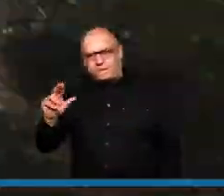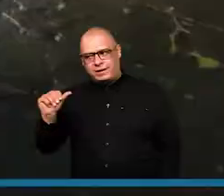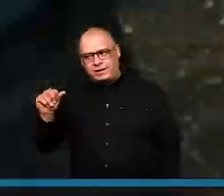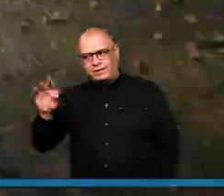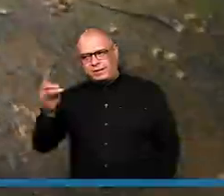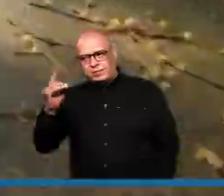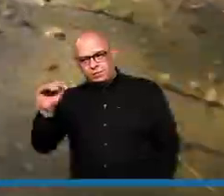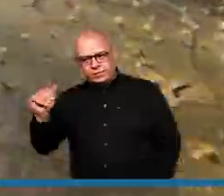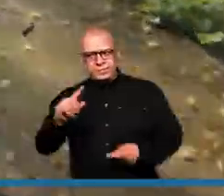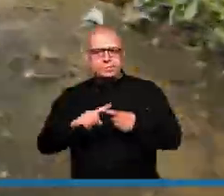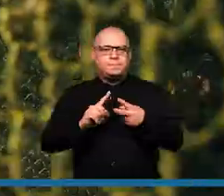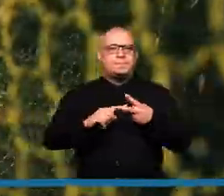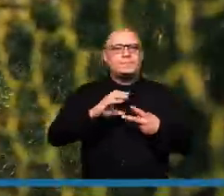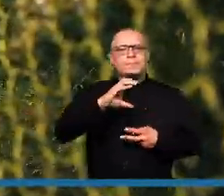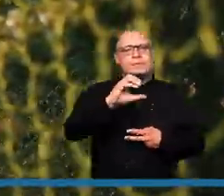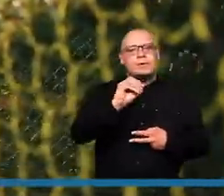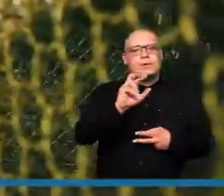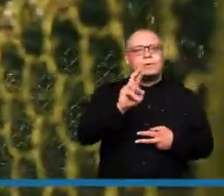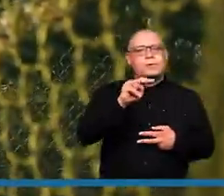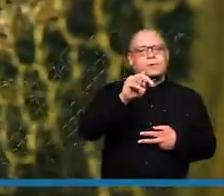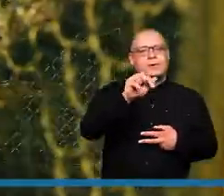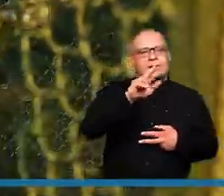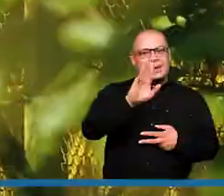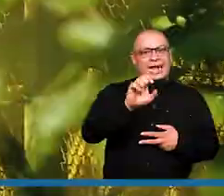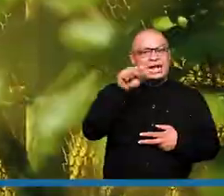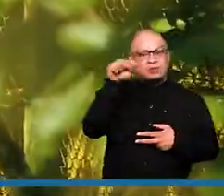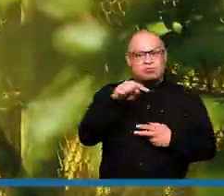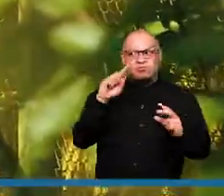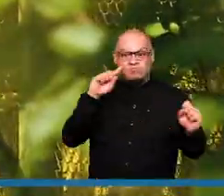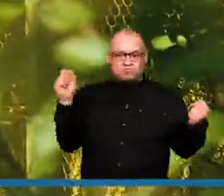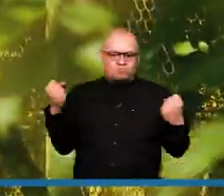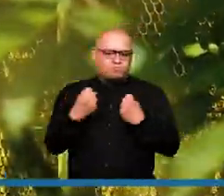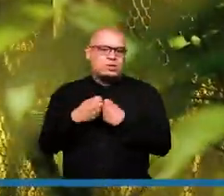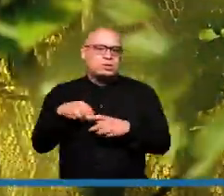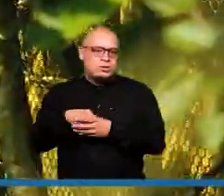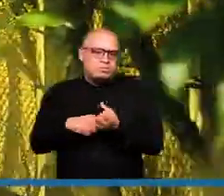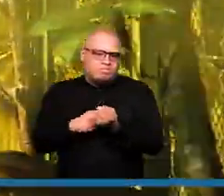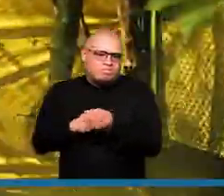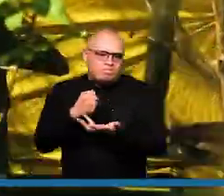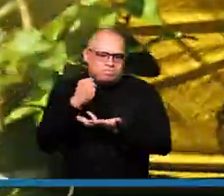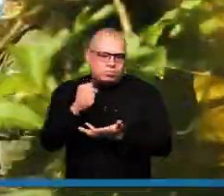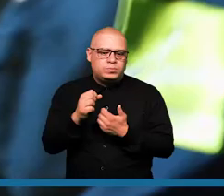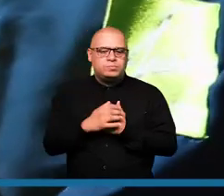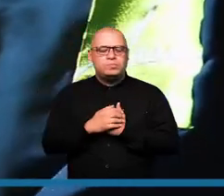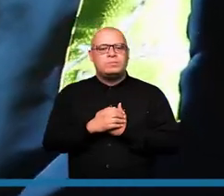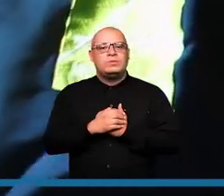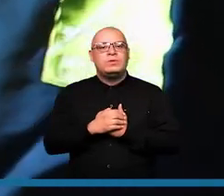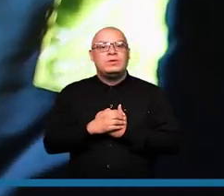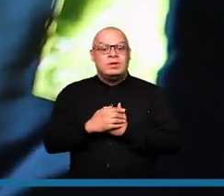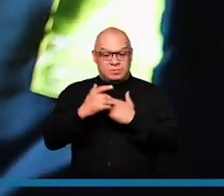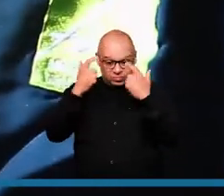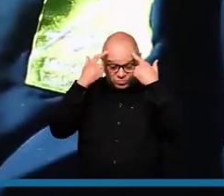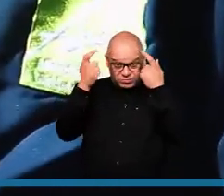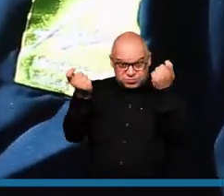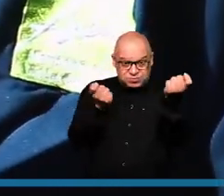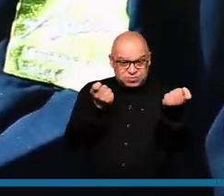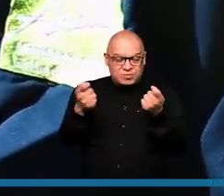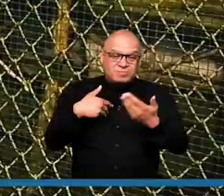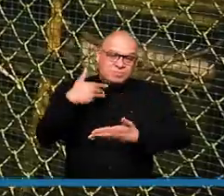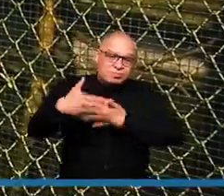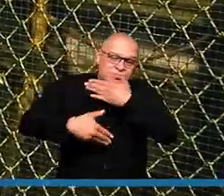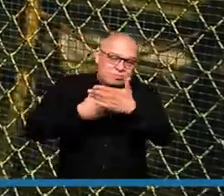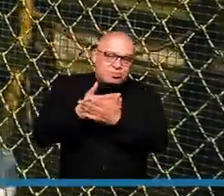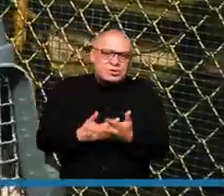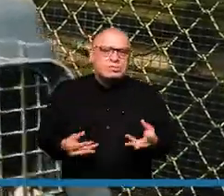convenio, precisamente, las estrategias que se lideran son las liberaciones de estos individuos. Estas liberaciones se hacen en